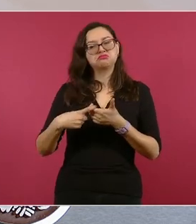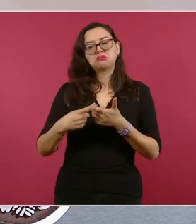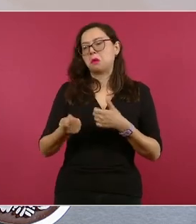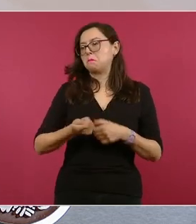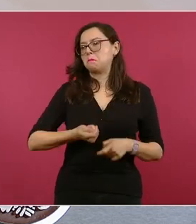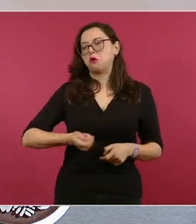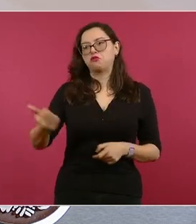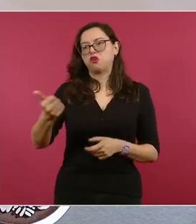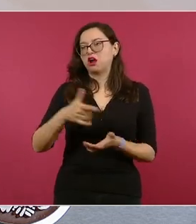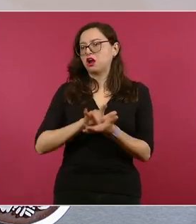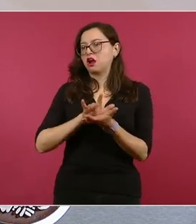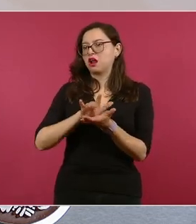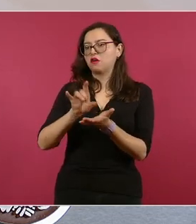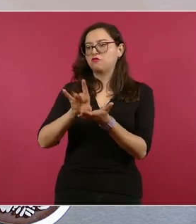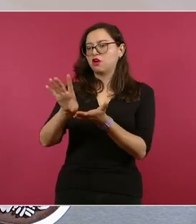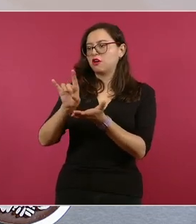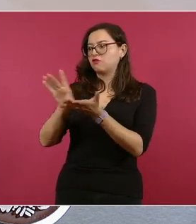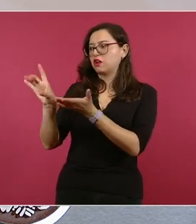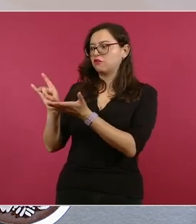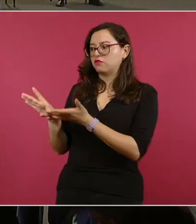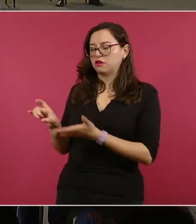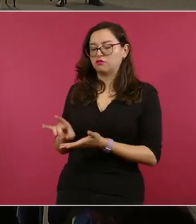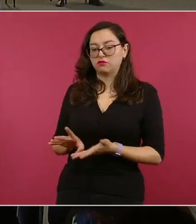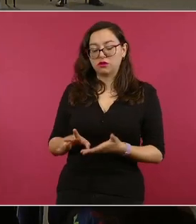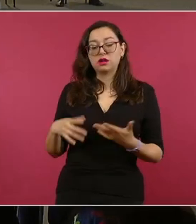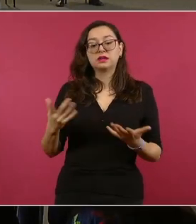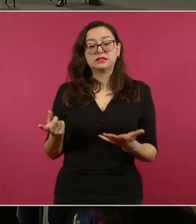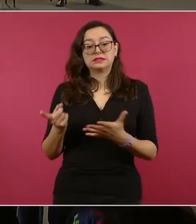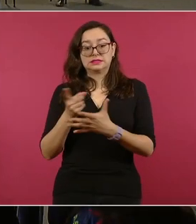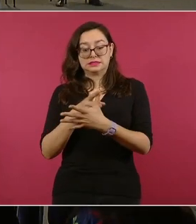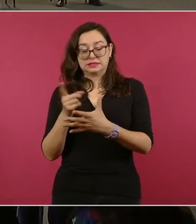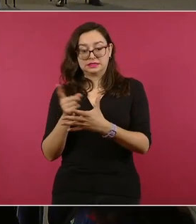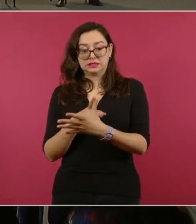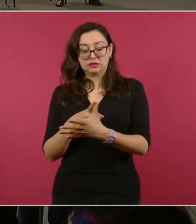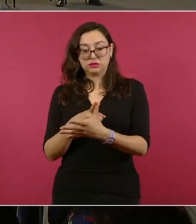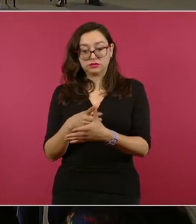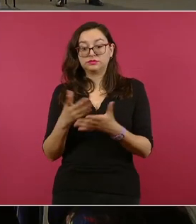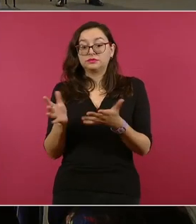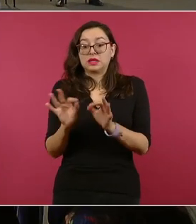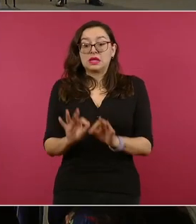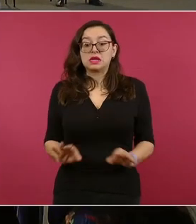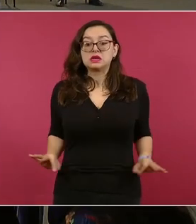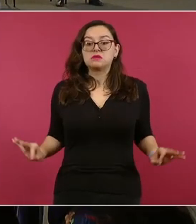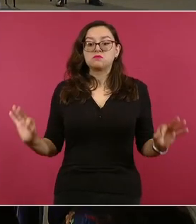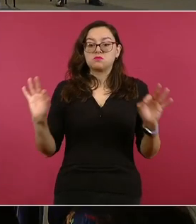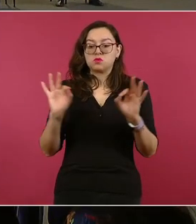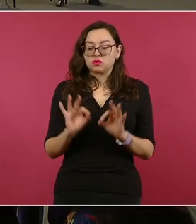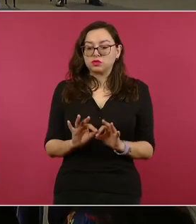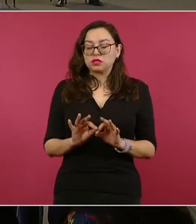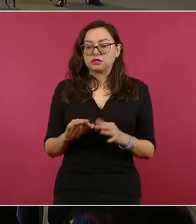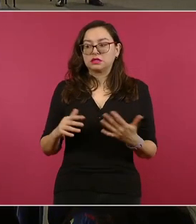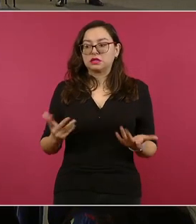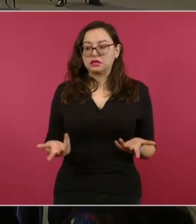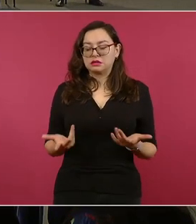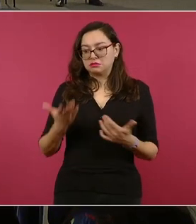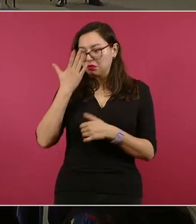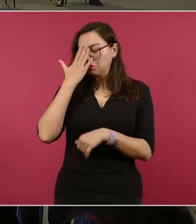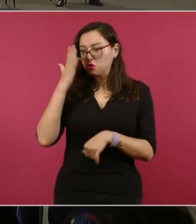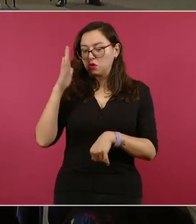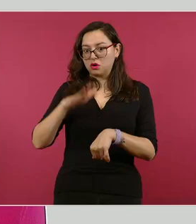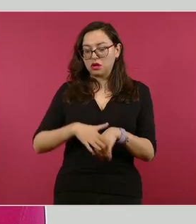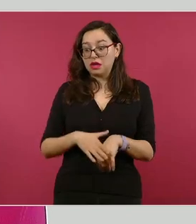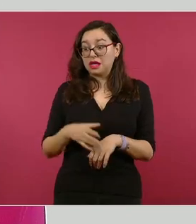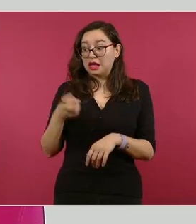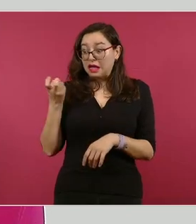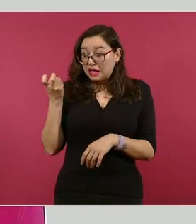mismo instrumento de la Carta de las Naciones Unidas. Y cinco, es tan importante evitar la repetición de estos casos que el